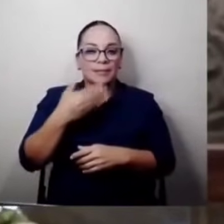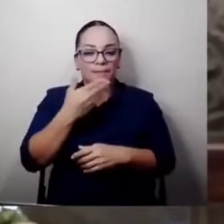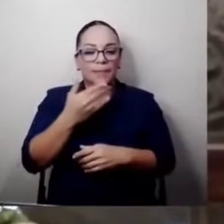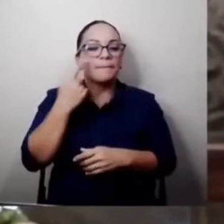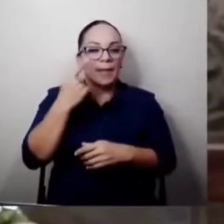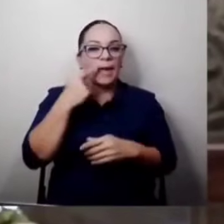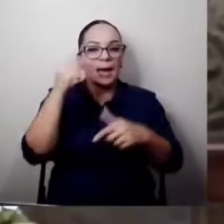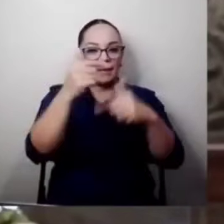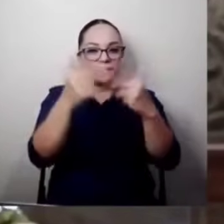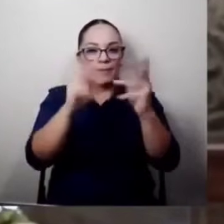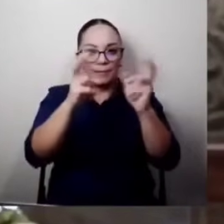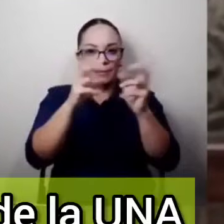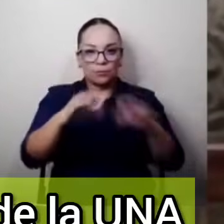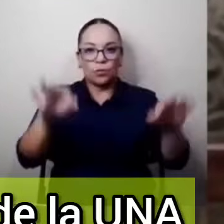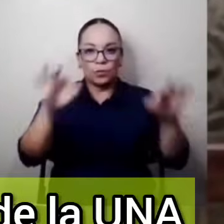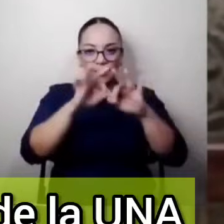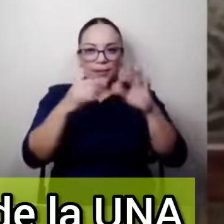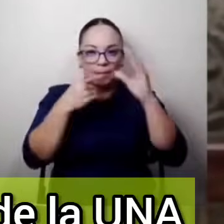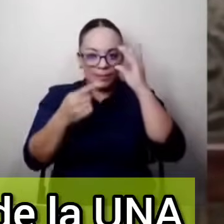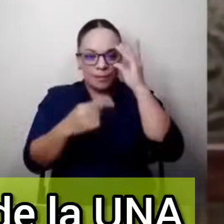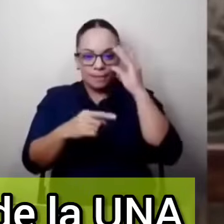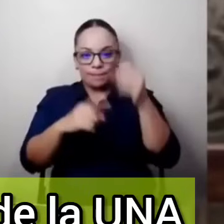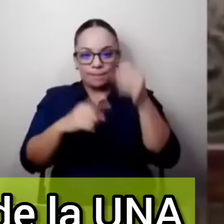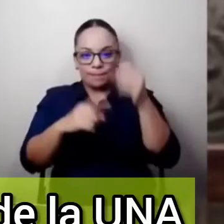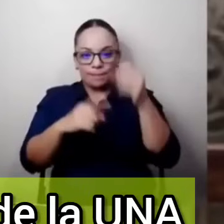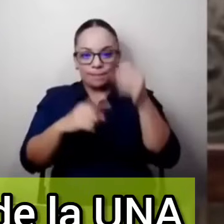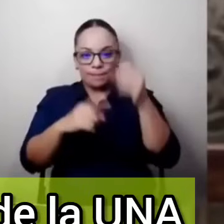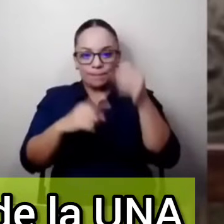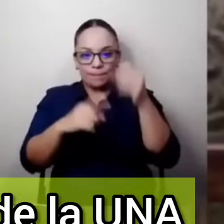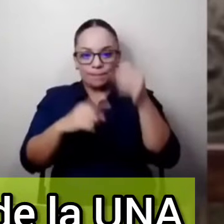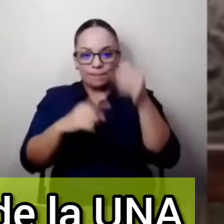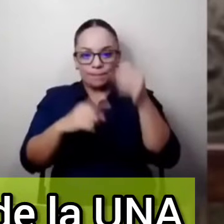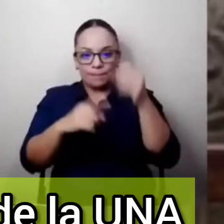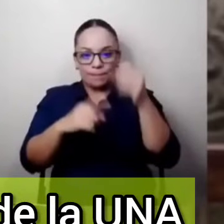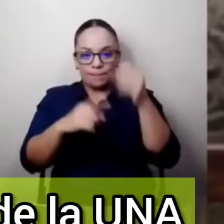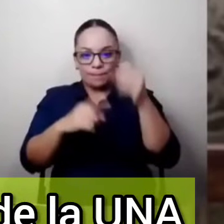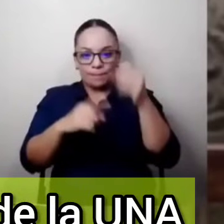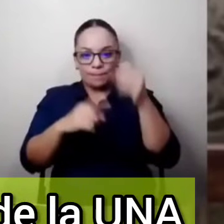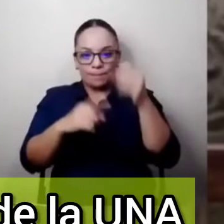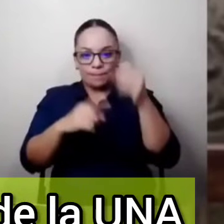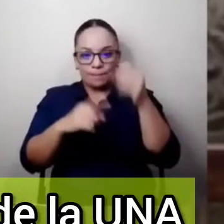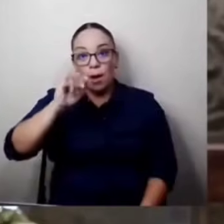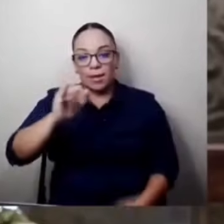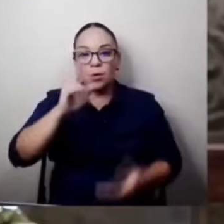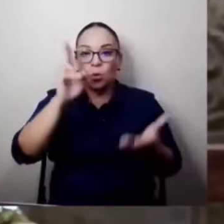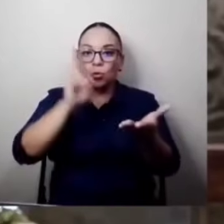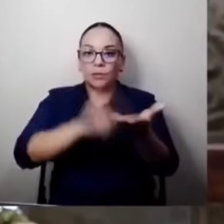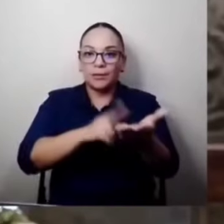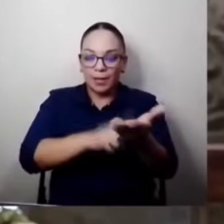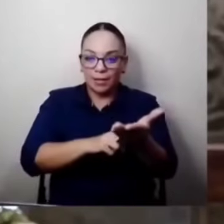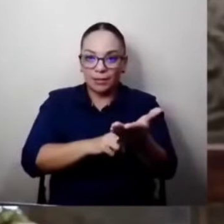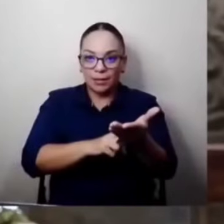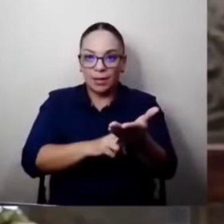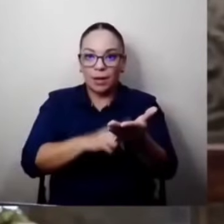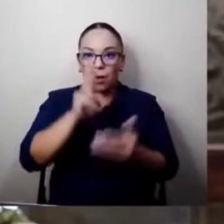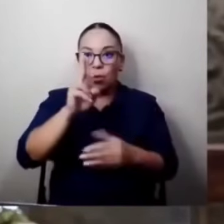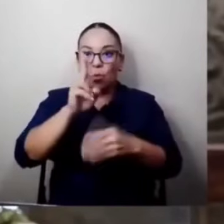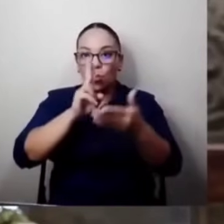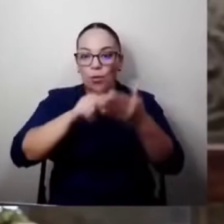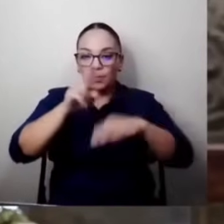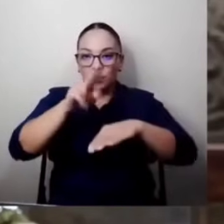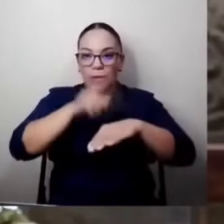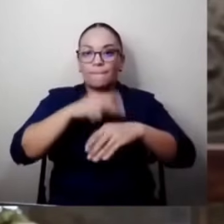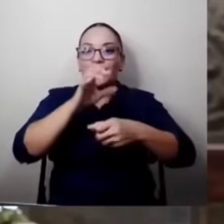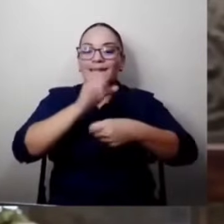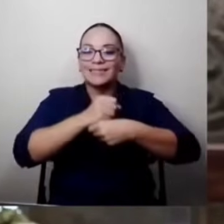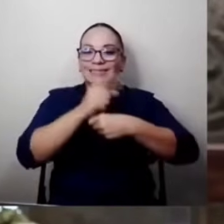importantes que hay que anotar. Uno, la empresa Huawei contrata al CIMPE de la UNA para realizar este estudio que